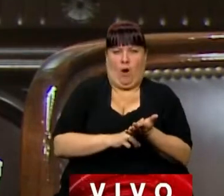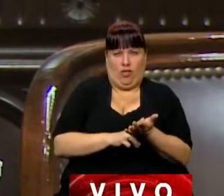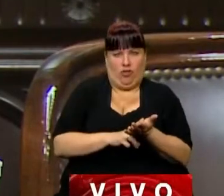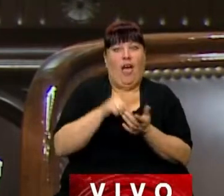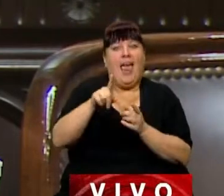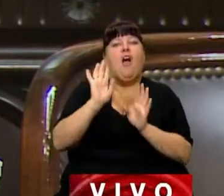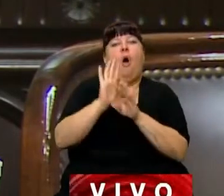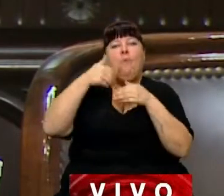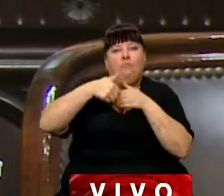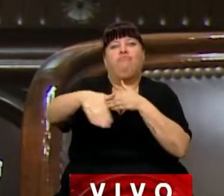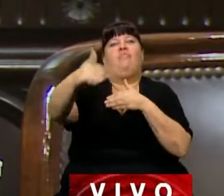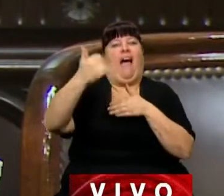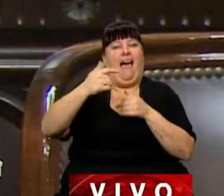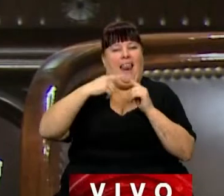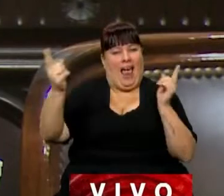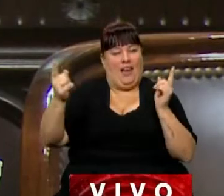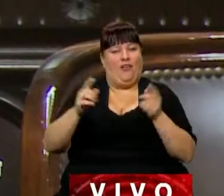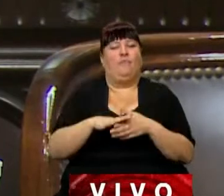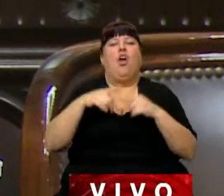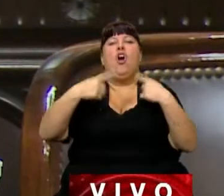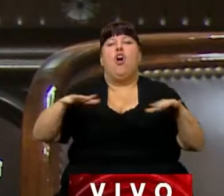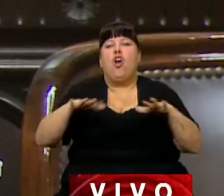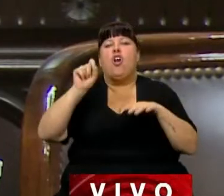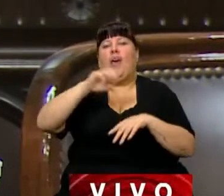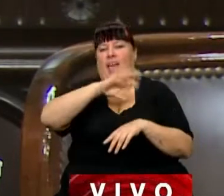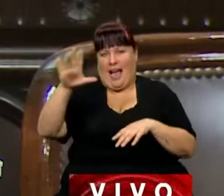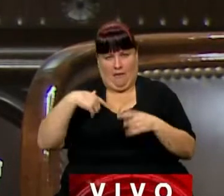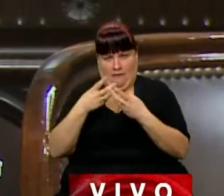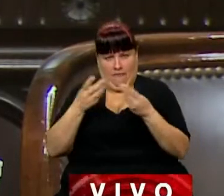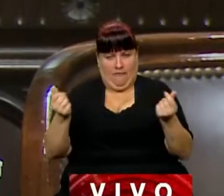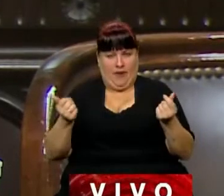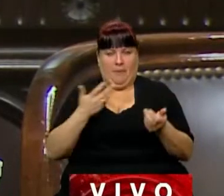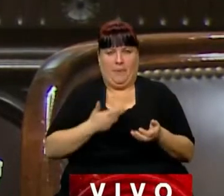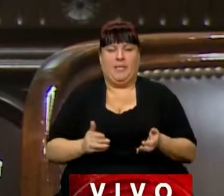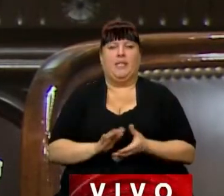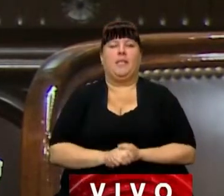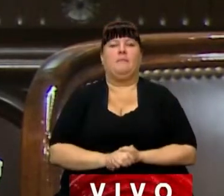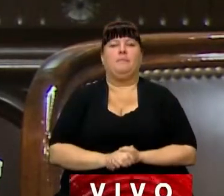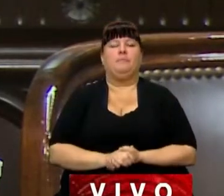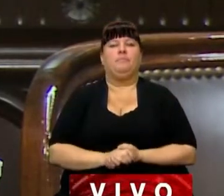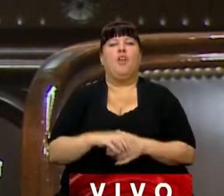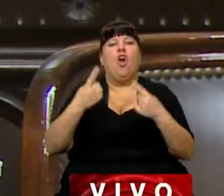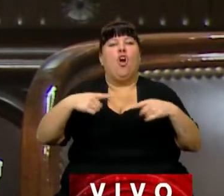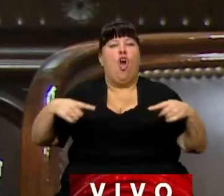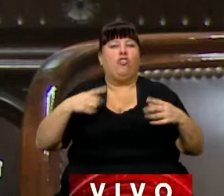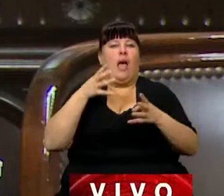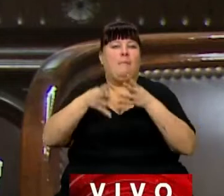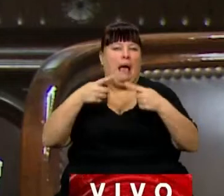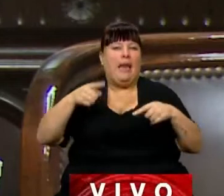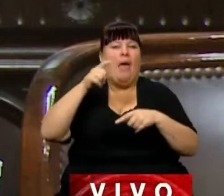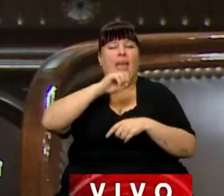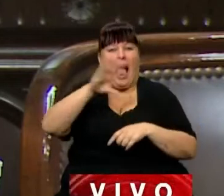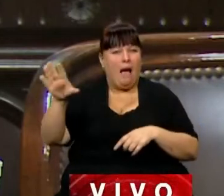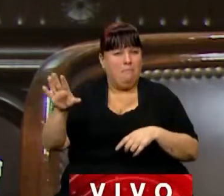es previsibilidad. Inmobiliario rural, y con esto cierro, señor presidente, inmobiliario rural no